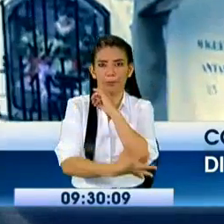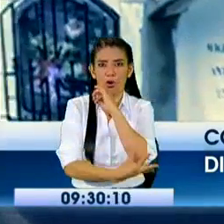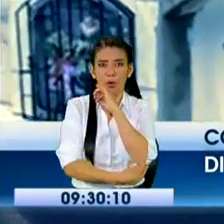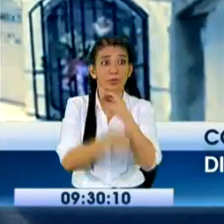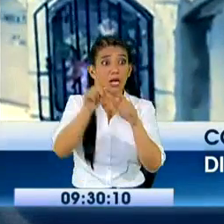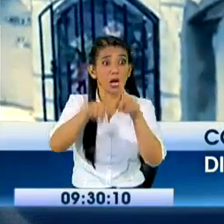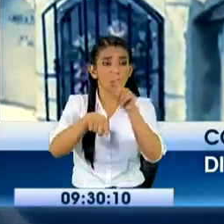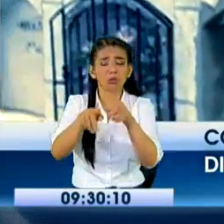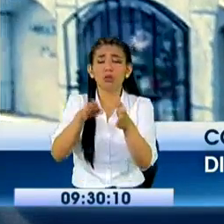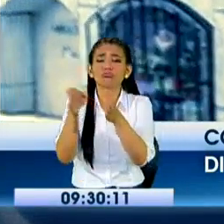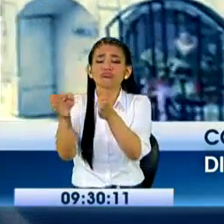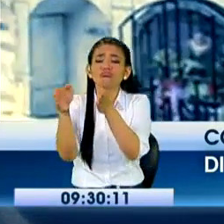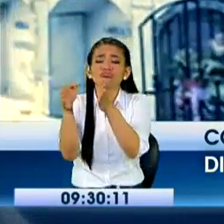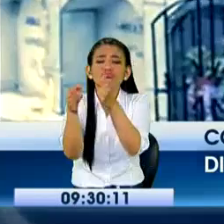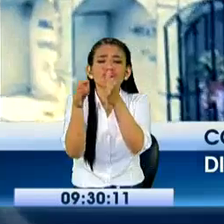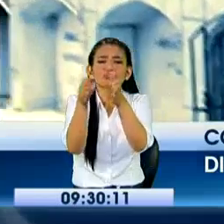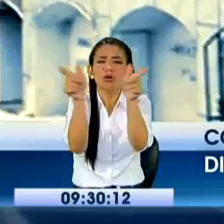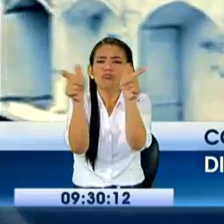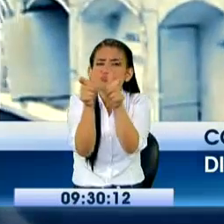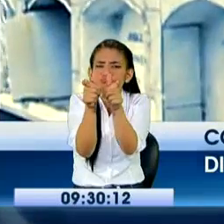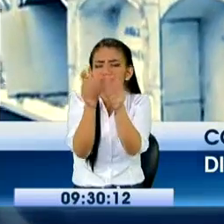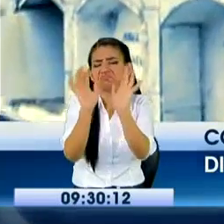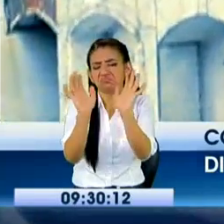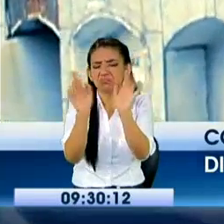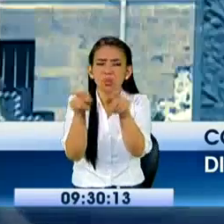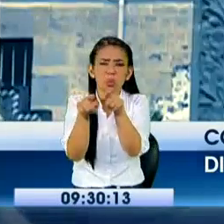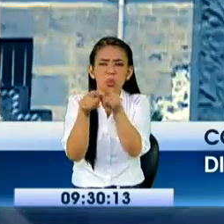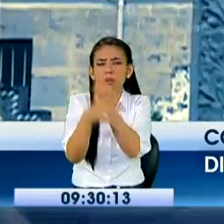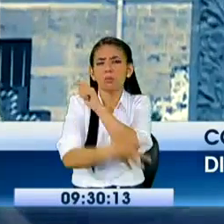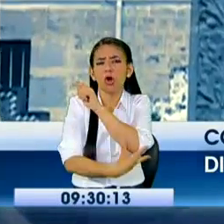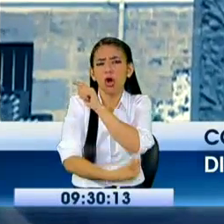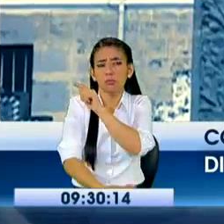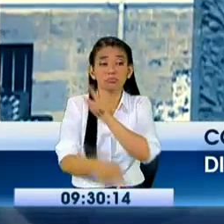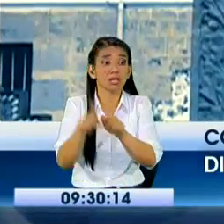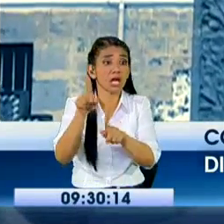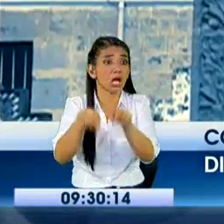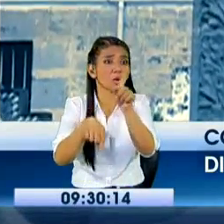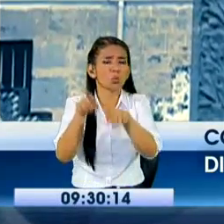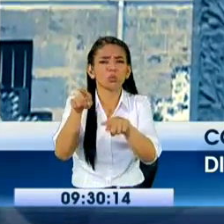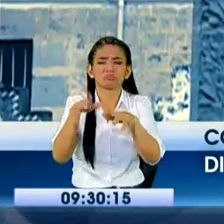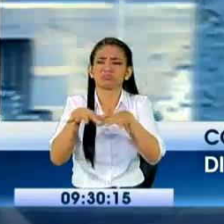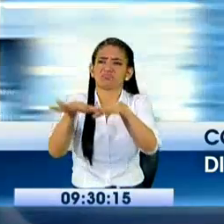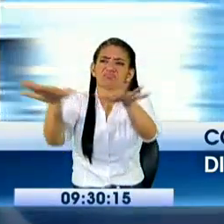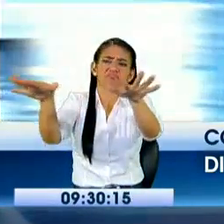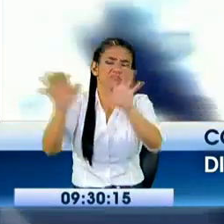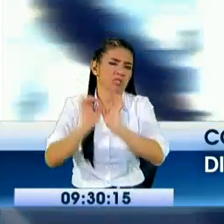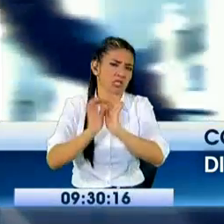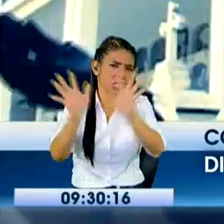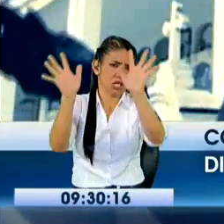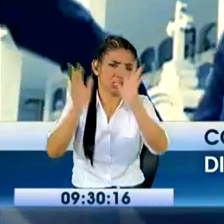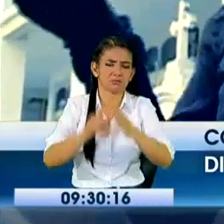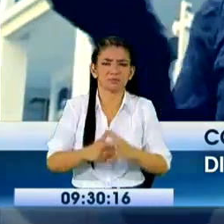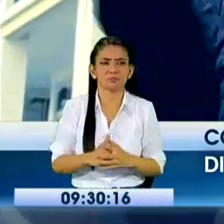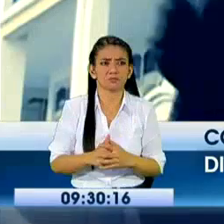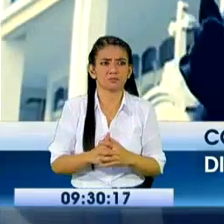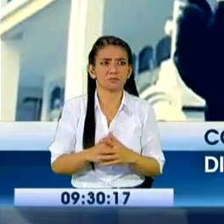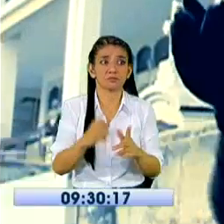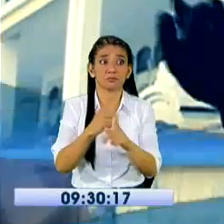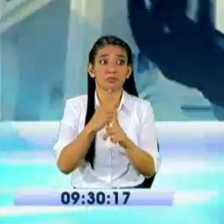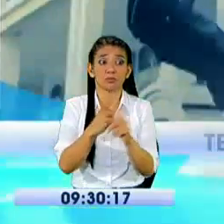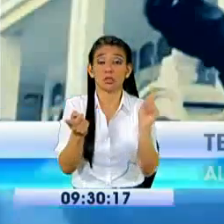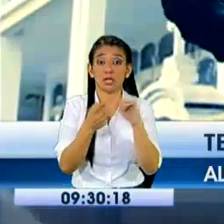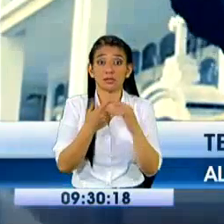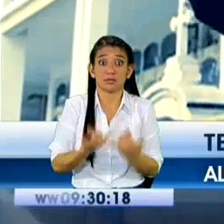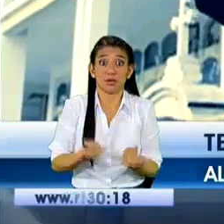se encuentran lápidas pequeñas y menos fastuosas, designadas en muchos casos a la ciudadanía en general. Por eso hasta ahora la tradición